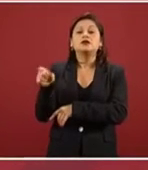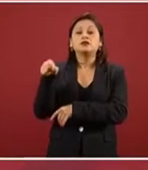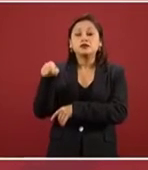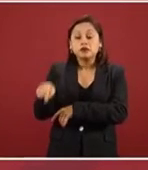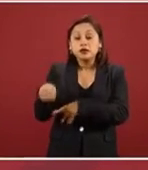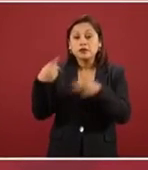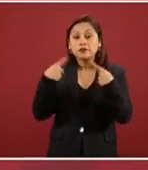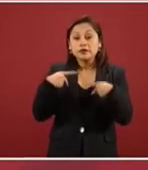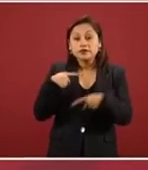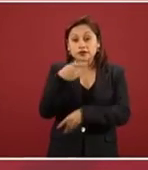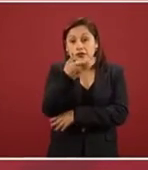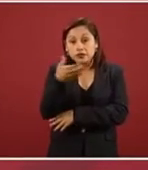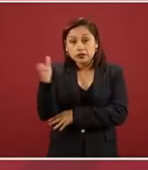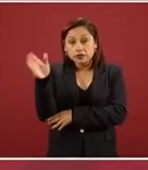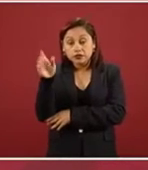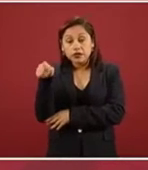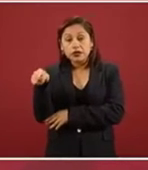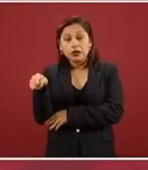desde